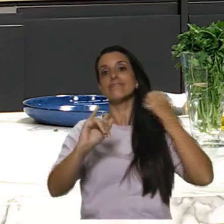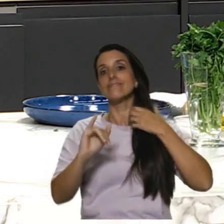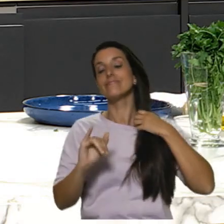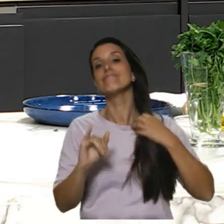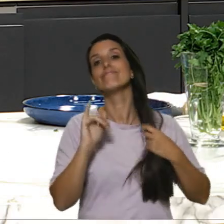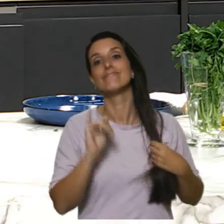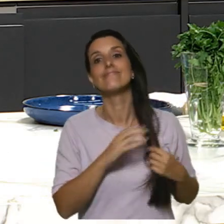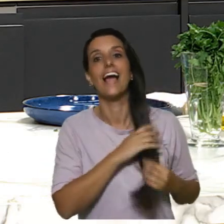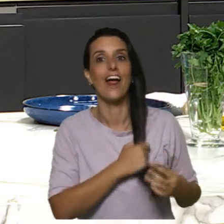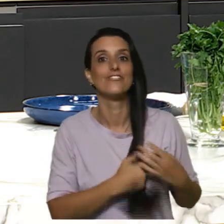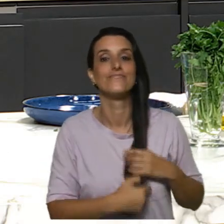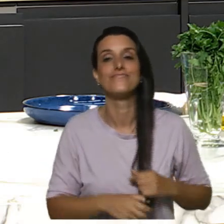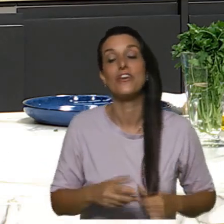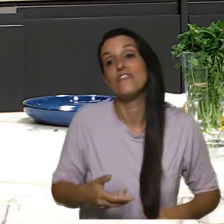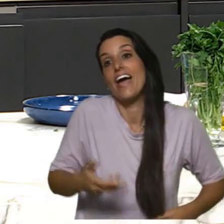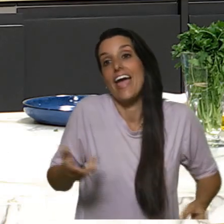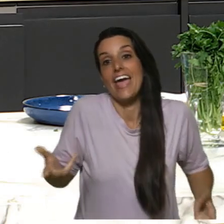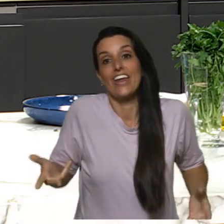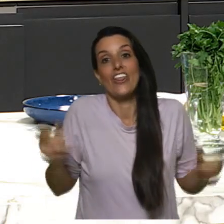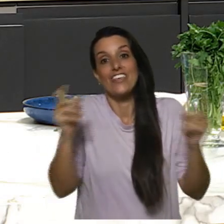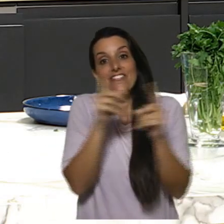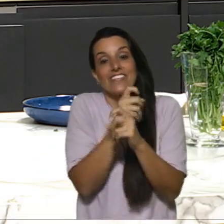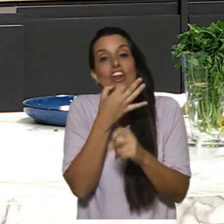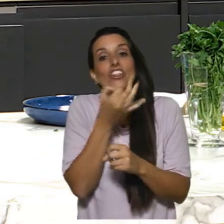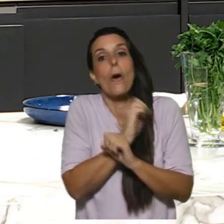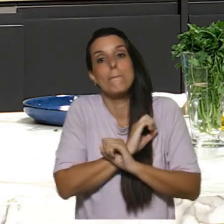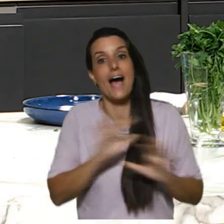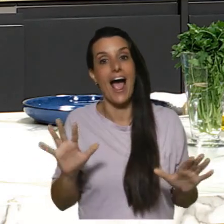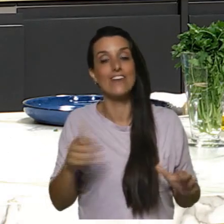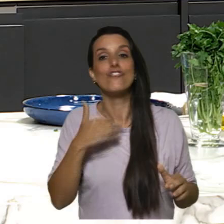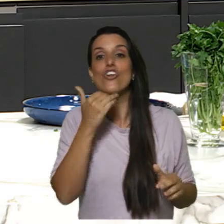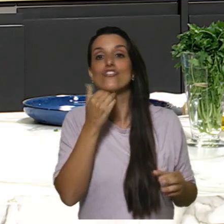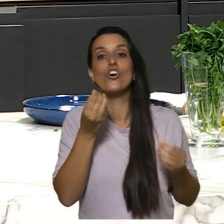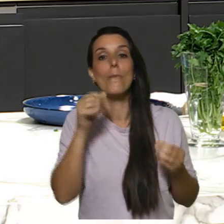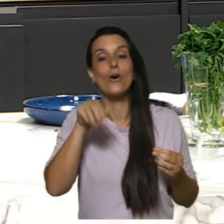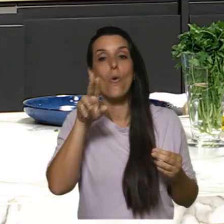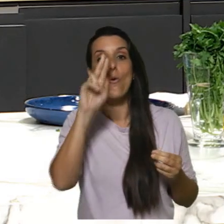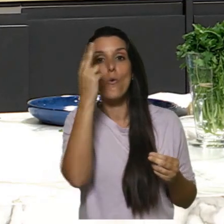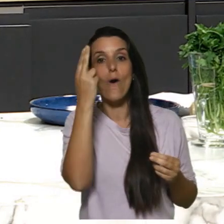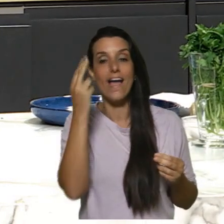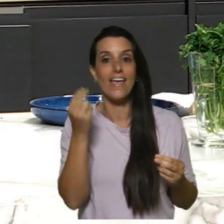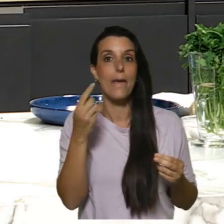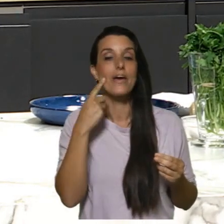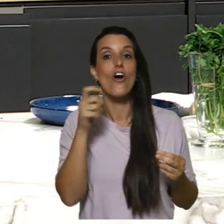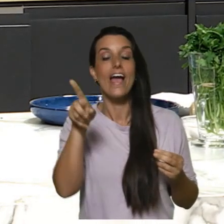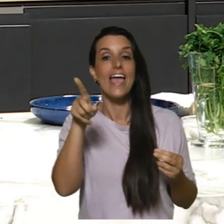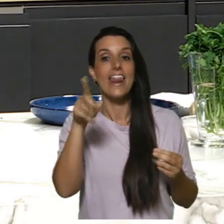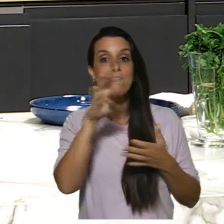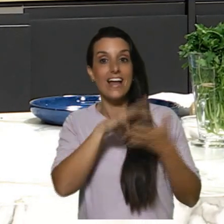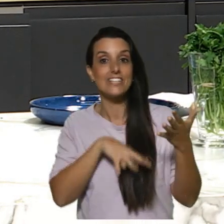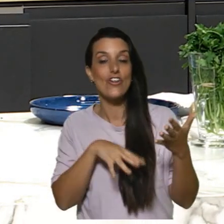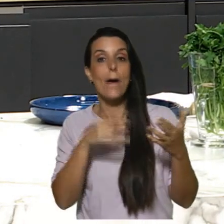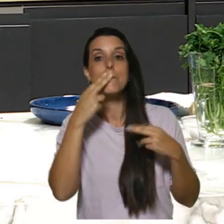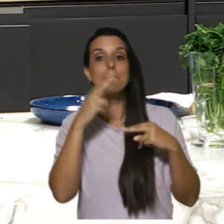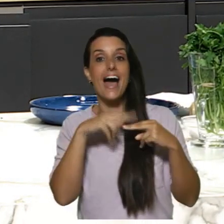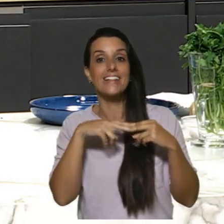¿Sí? Claro. Ay, bueno, sí. Cuestan. No digo que esté mal. Vos sabés que yo no sé cómo pasa acá en Uruguay, pero en Barcelona, yo que estaba un poco en eso, los